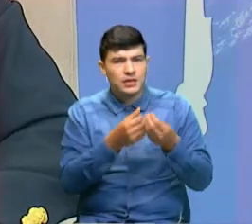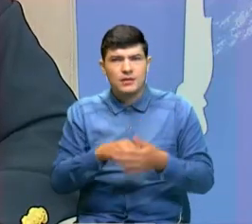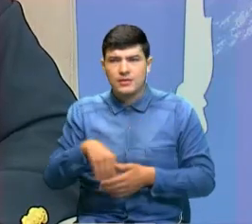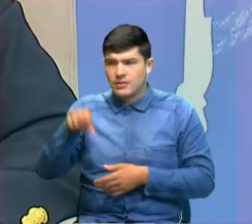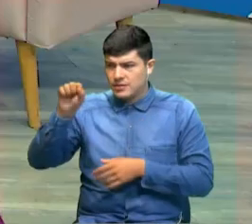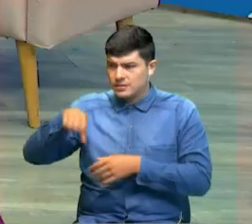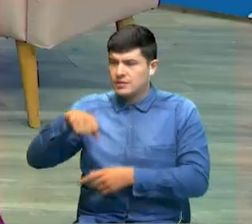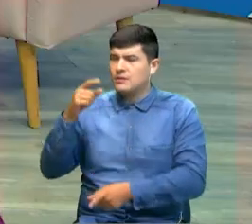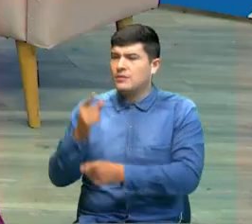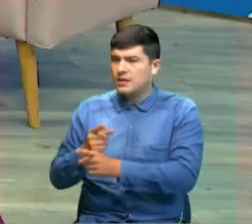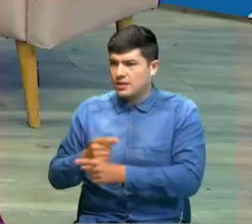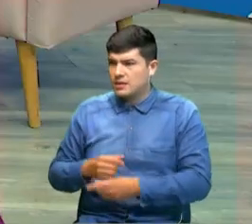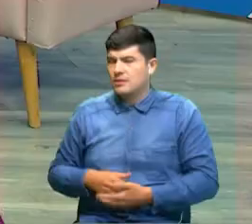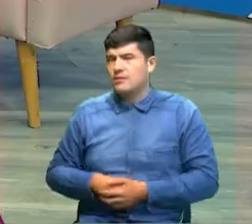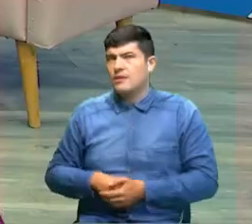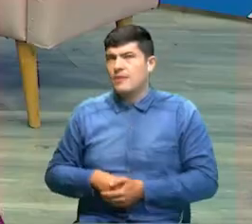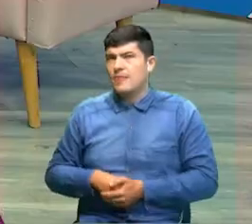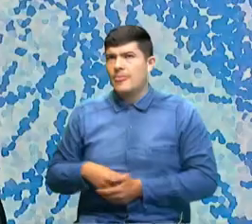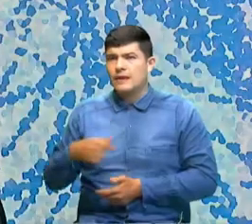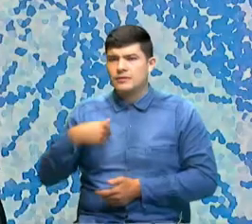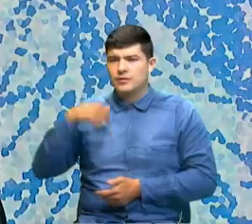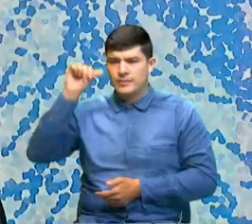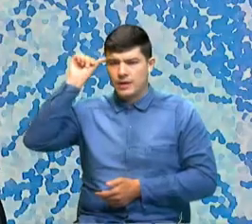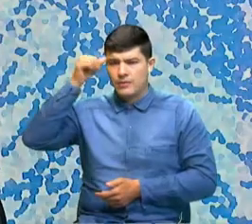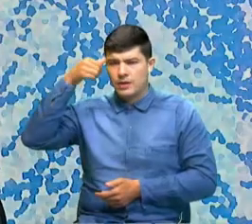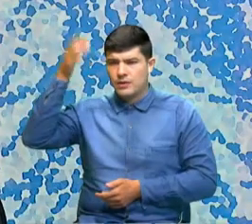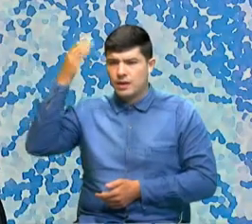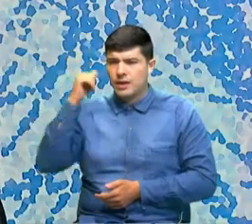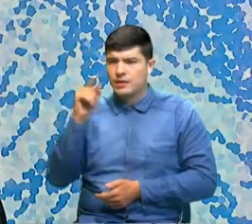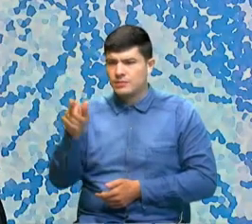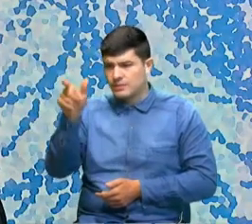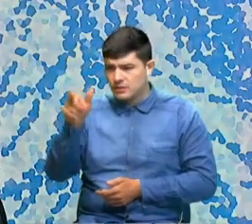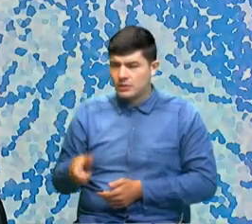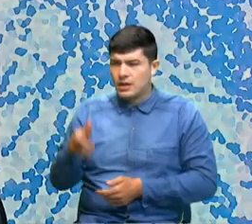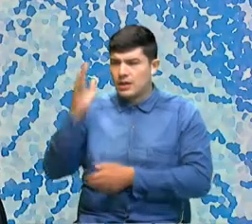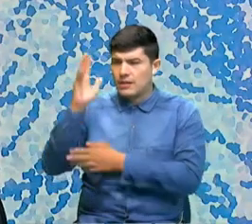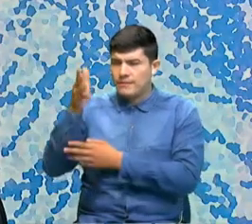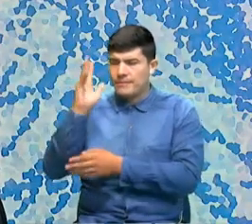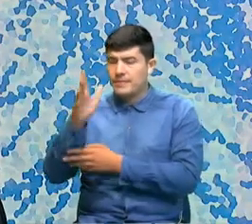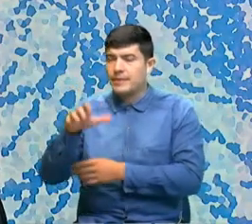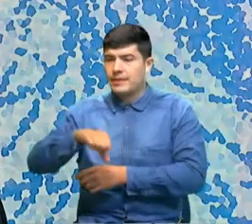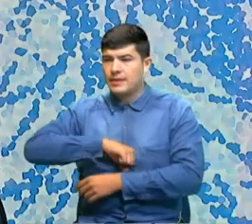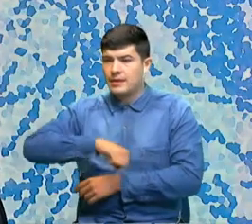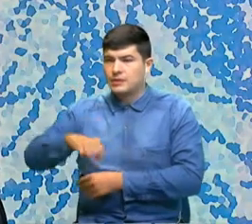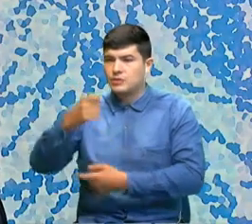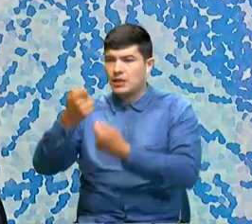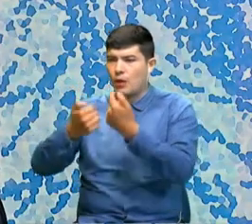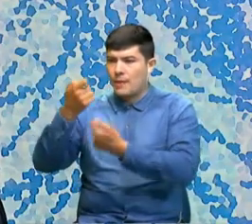mira, yo me acuerdo de un tratadista en derecho comercial,